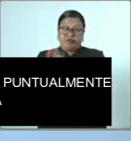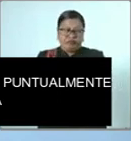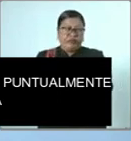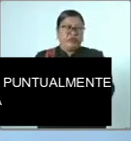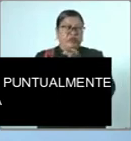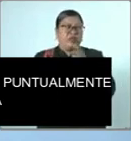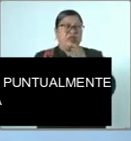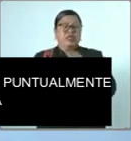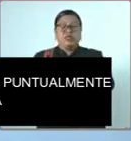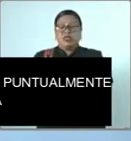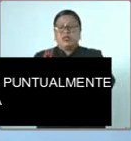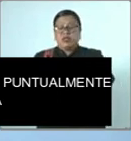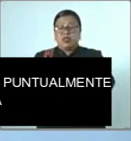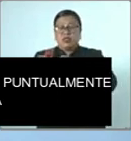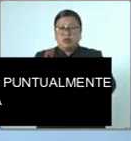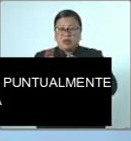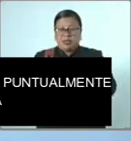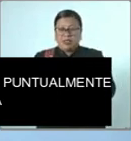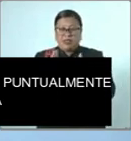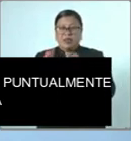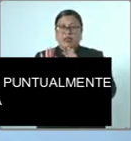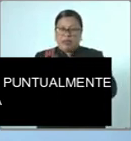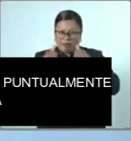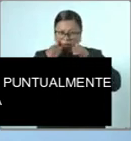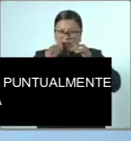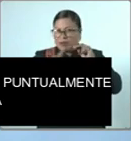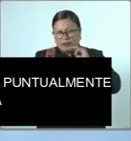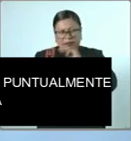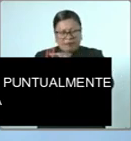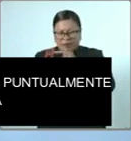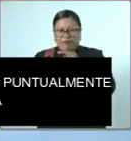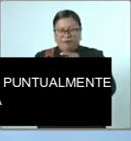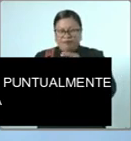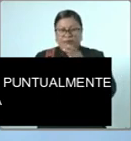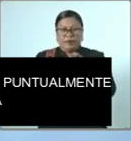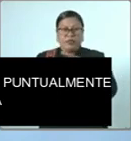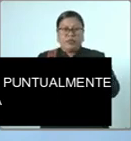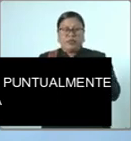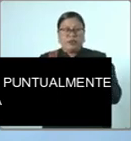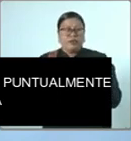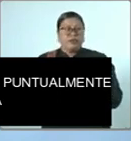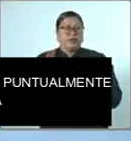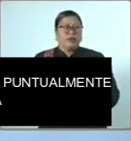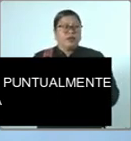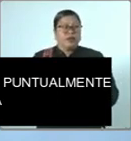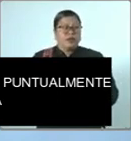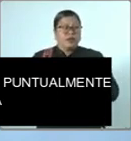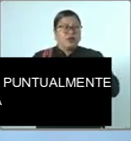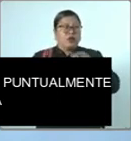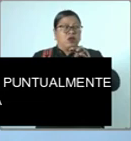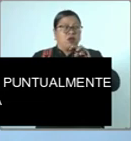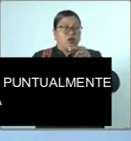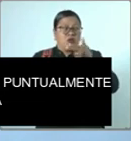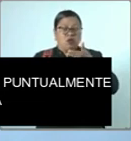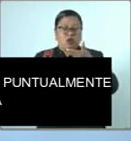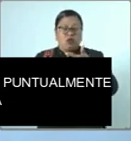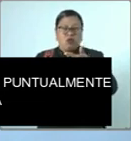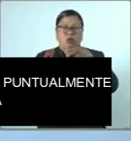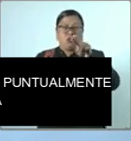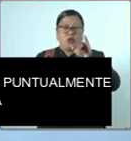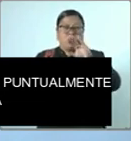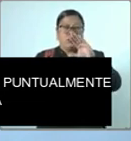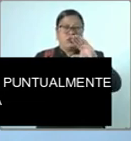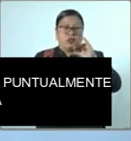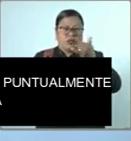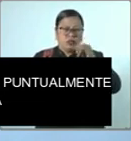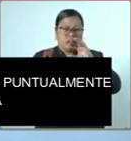que cuadrillas que están cercanas van a atender de manera inmediata estas afectaciones. En San Juan Huichicobi, José María Morelos